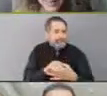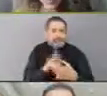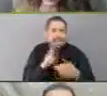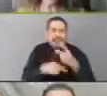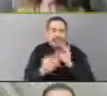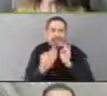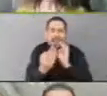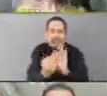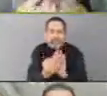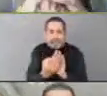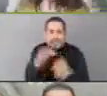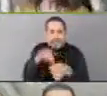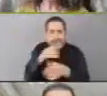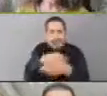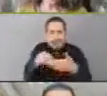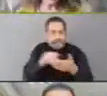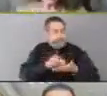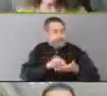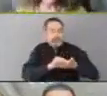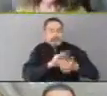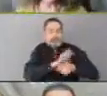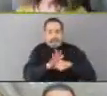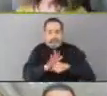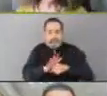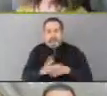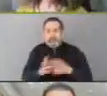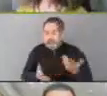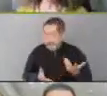en pandemia. Y estamos en plena